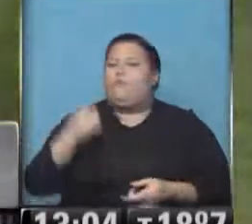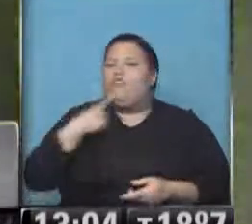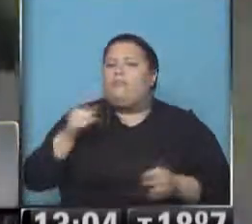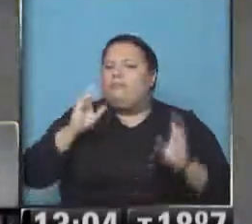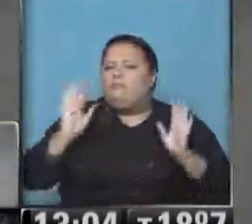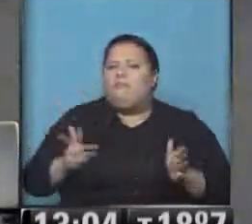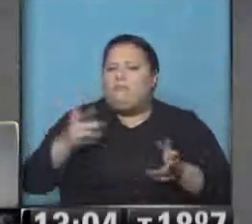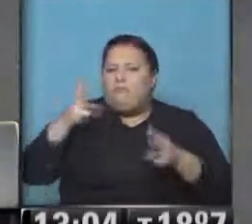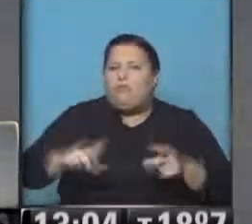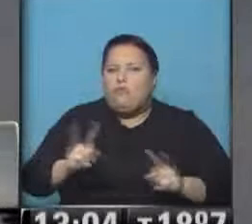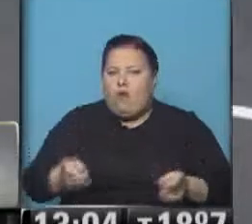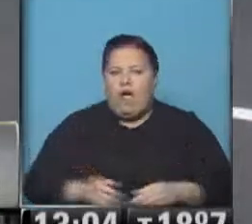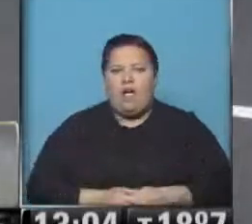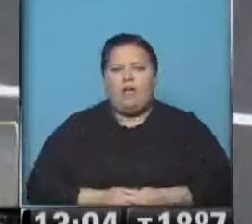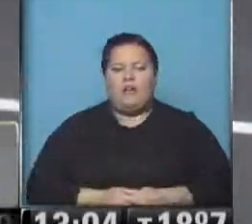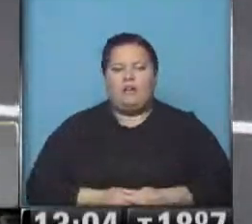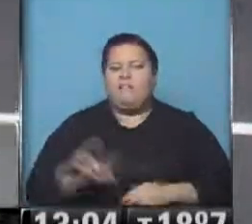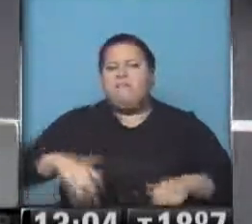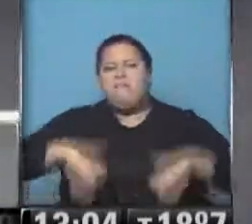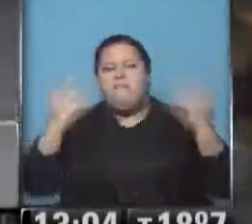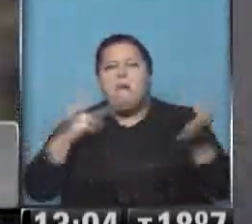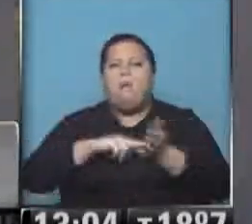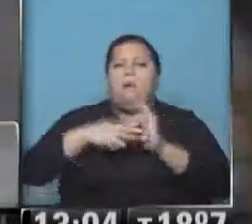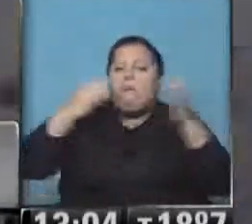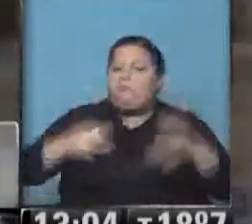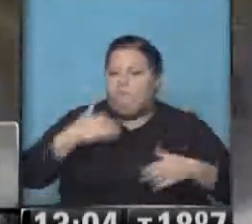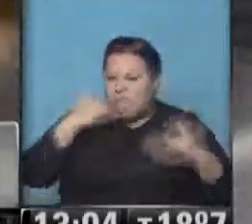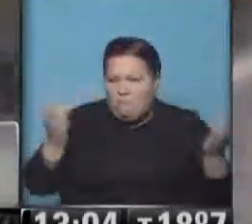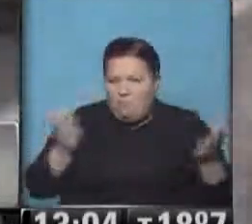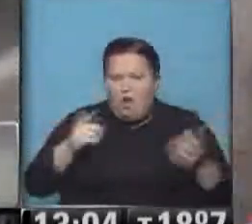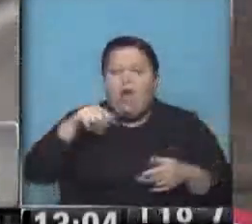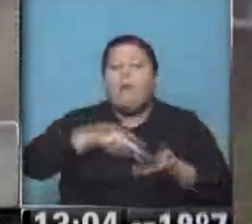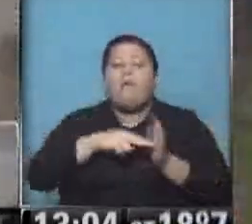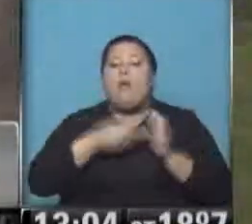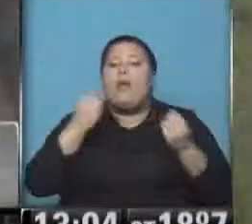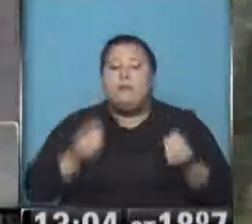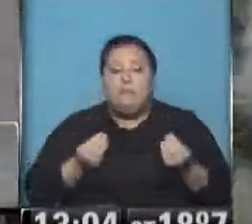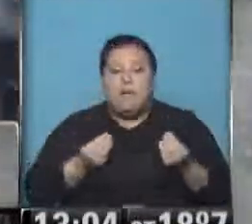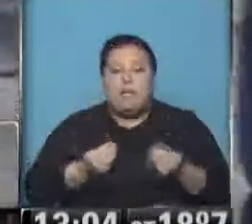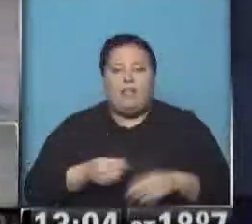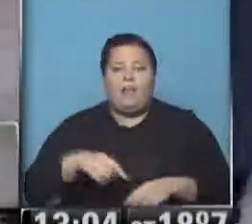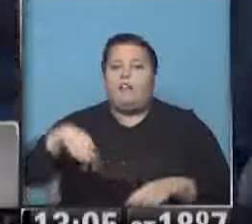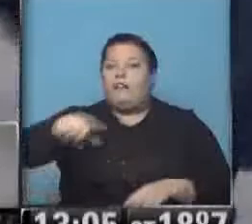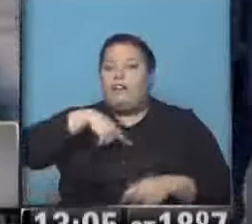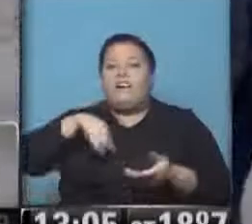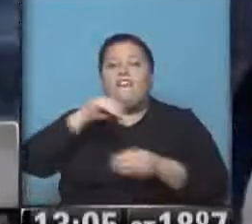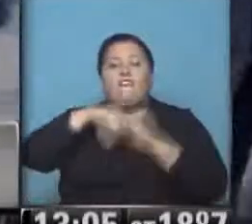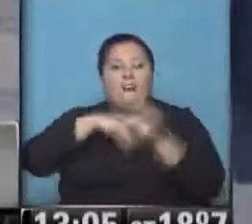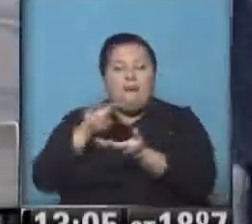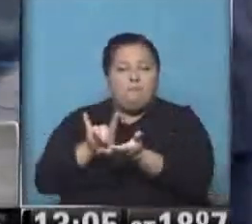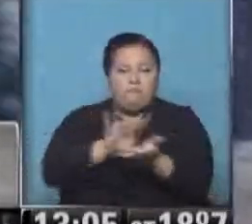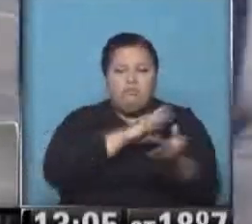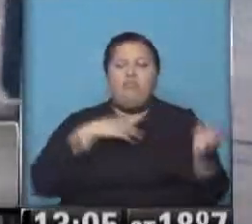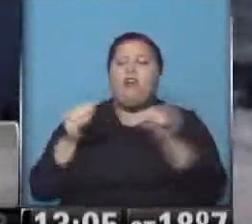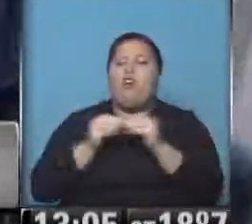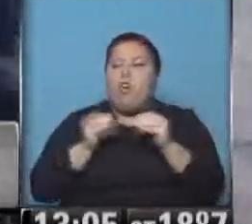hacen, realmente no se mide acá cuál es el problema real. Acá el problema real es que nos estamos quedando familias en la calle, muchos